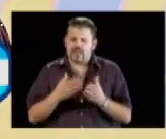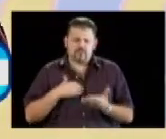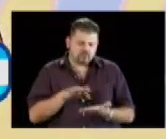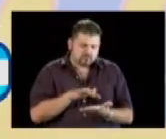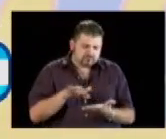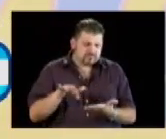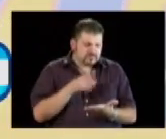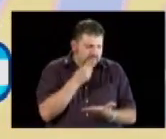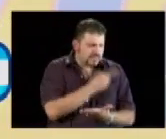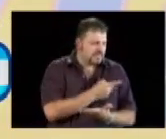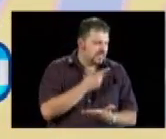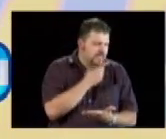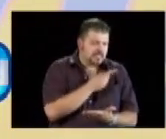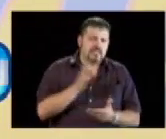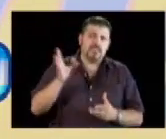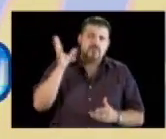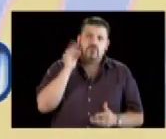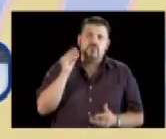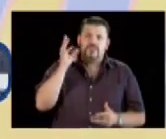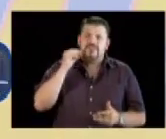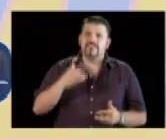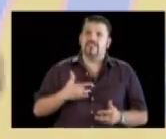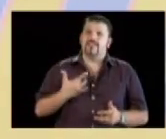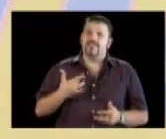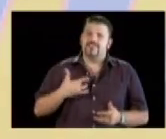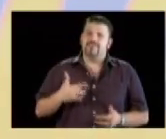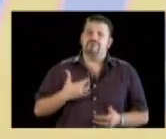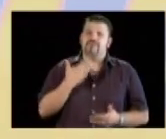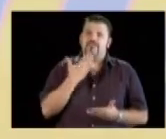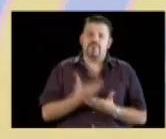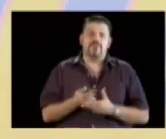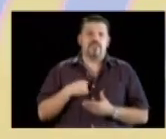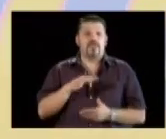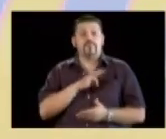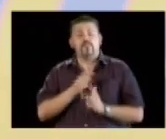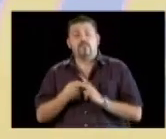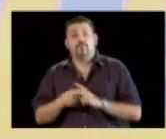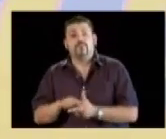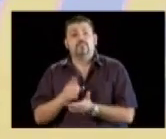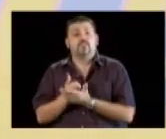ahorita está ganando $2,500 mensuales, 25,000, $22,000 mensuales.